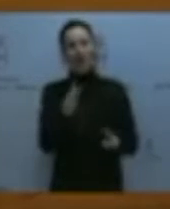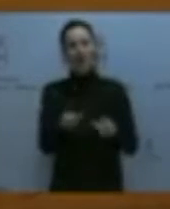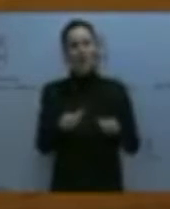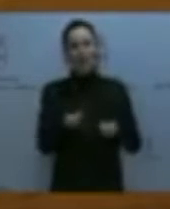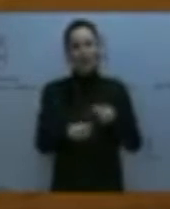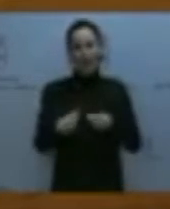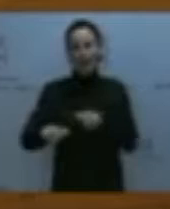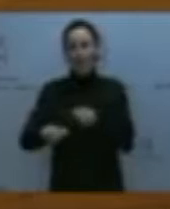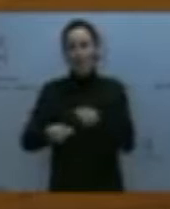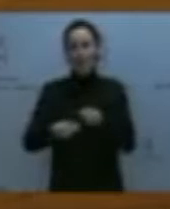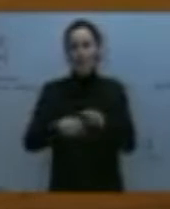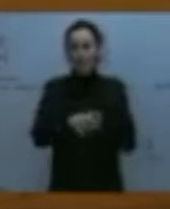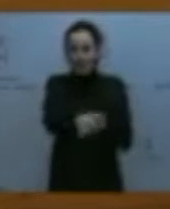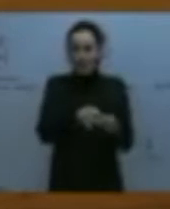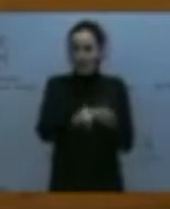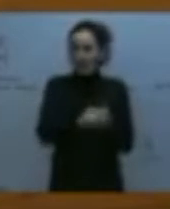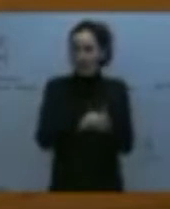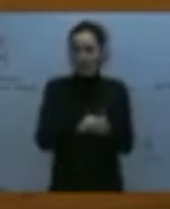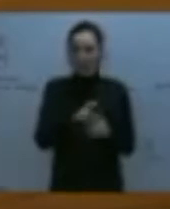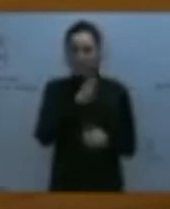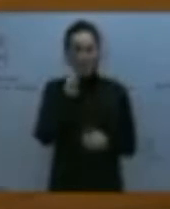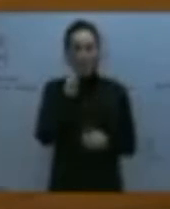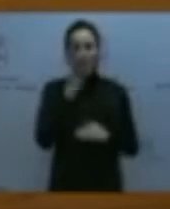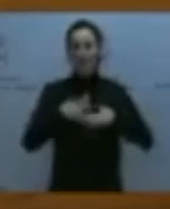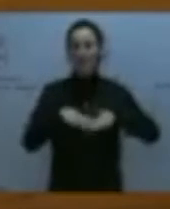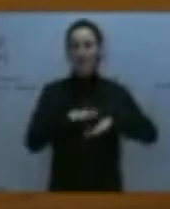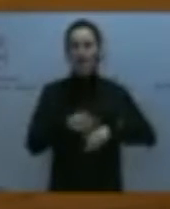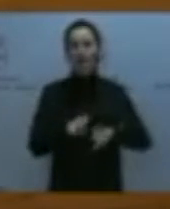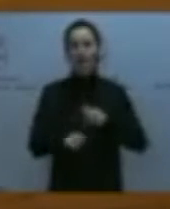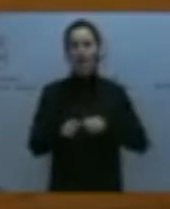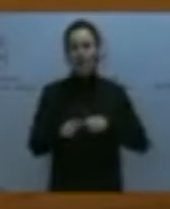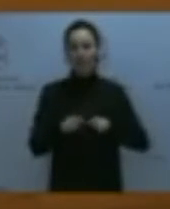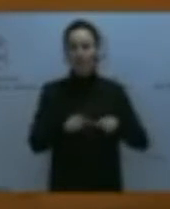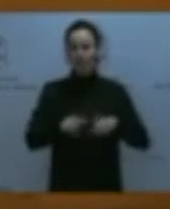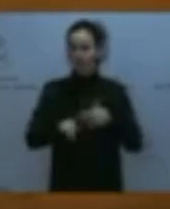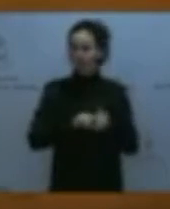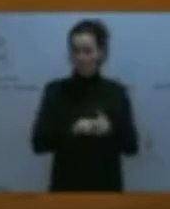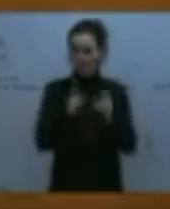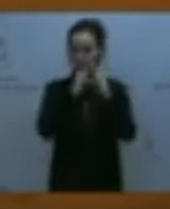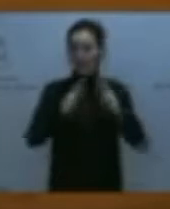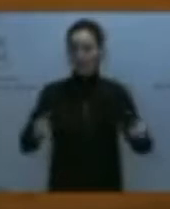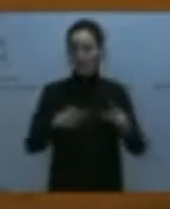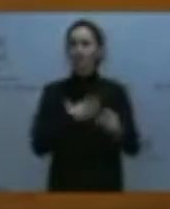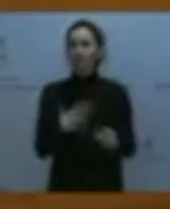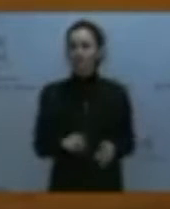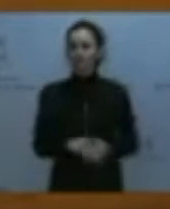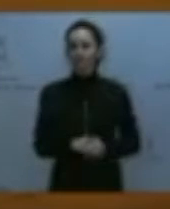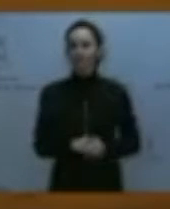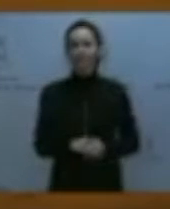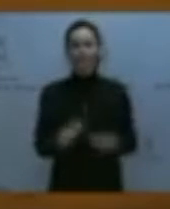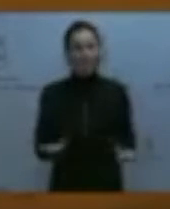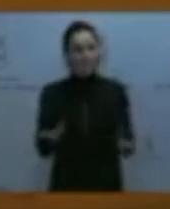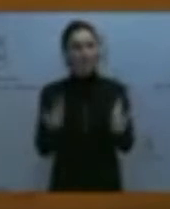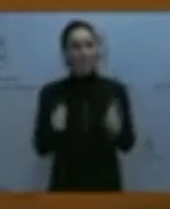en cercanía con unas reservas mínimas para la venta local. Otro aspecto importante es que